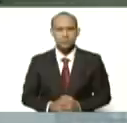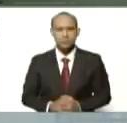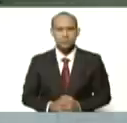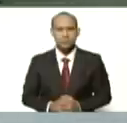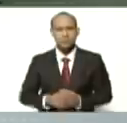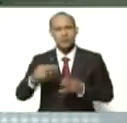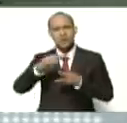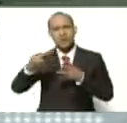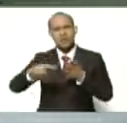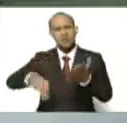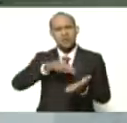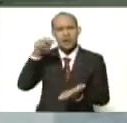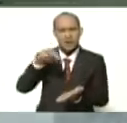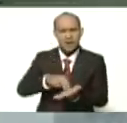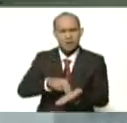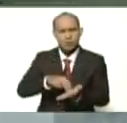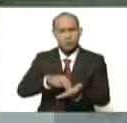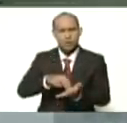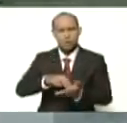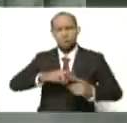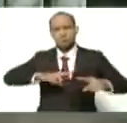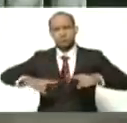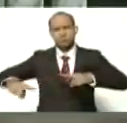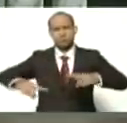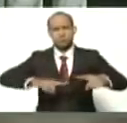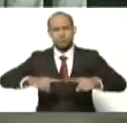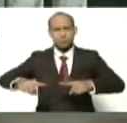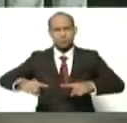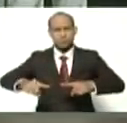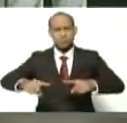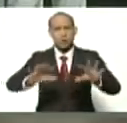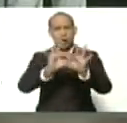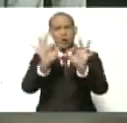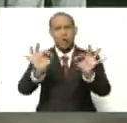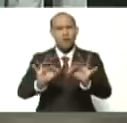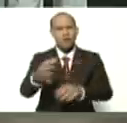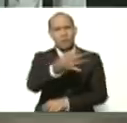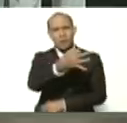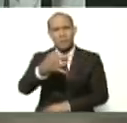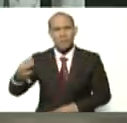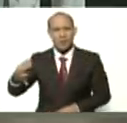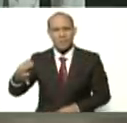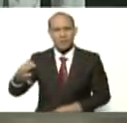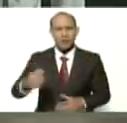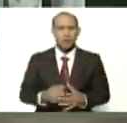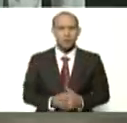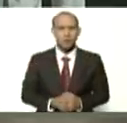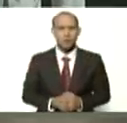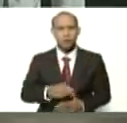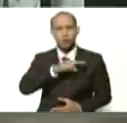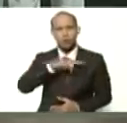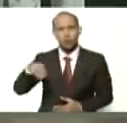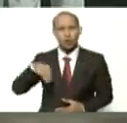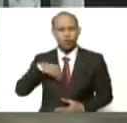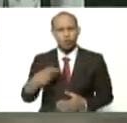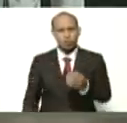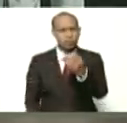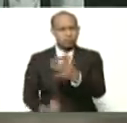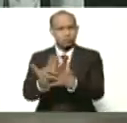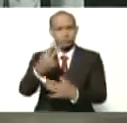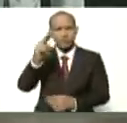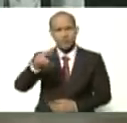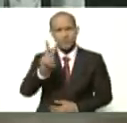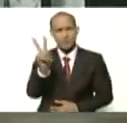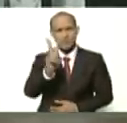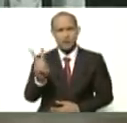nacional está dirigiendo el método perfecto que hemos elaborado en venezuela